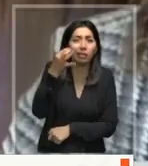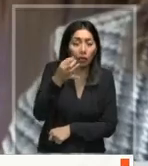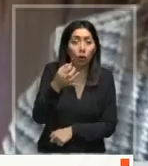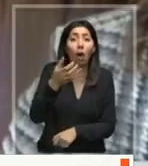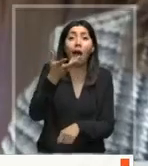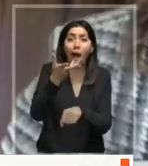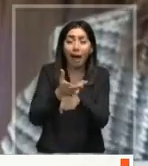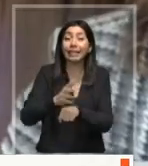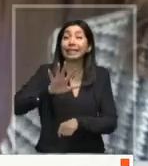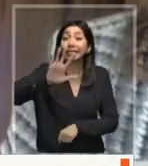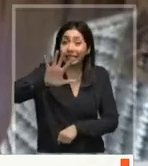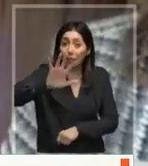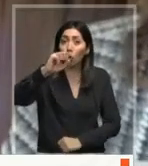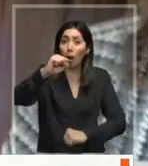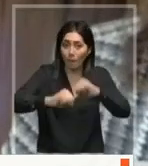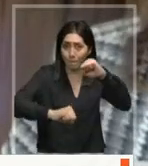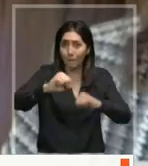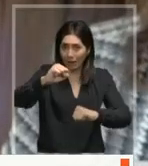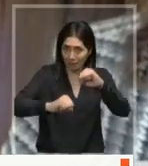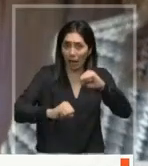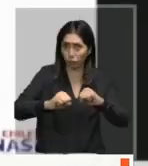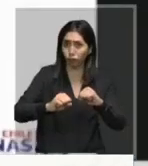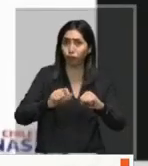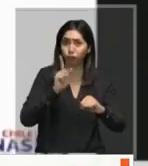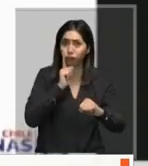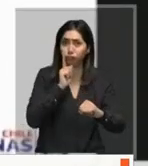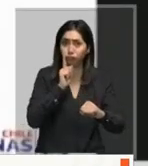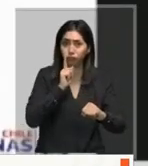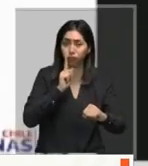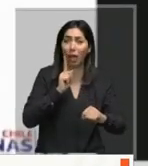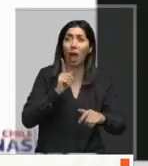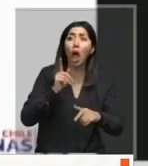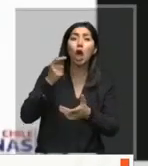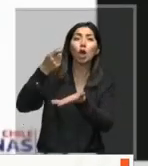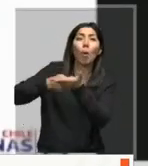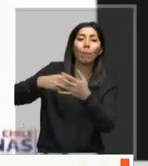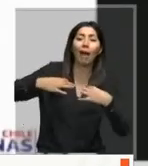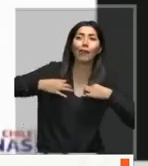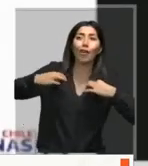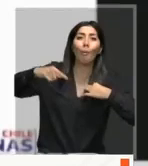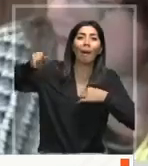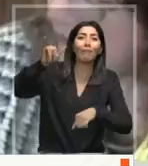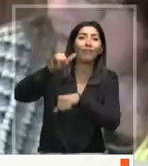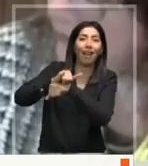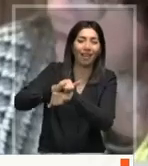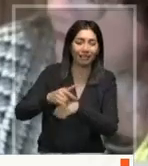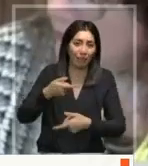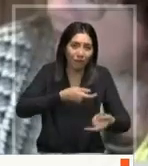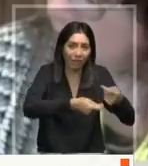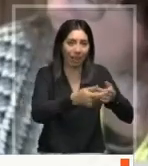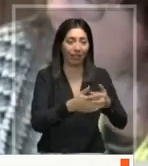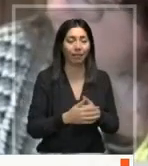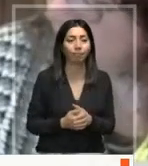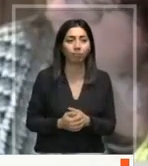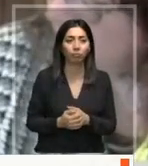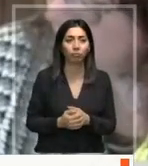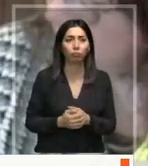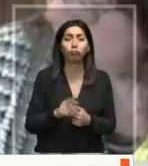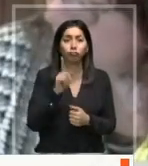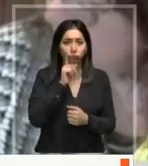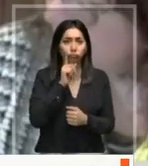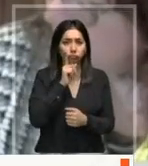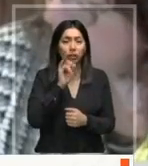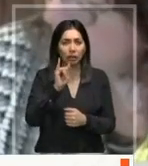5 empresas de retail se han visto involucradas en la importación de ropa supuestamente falsa. Tenemos efectivamente, pero